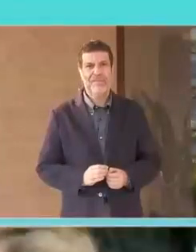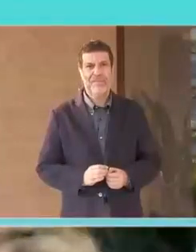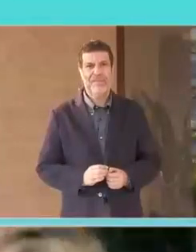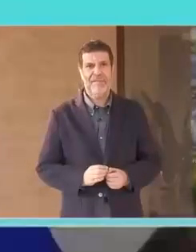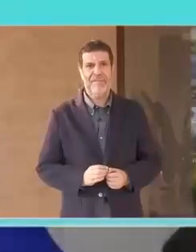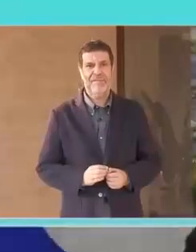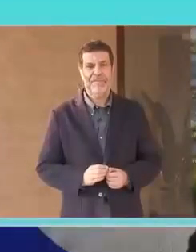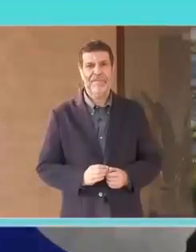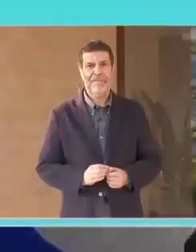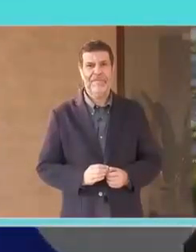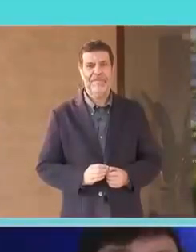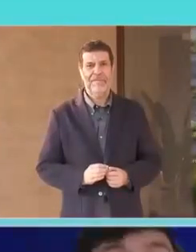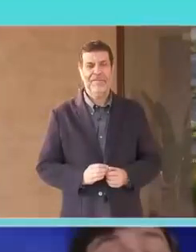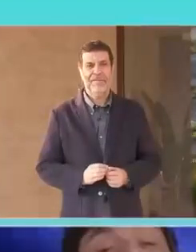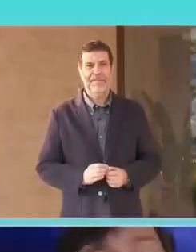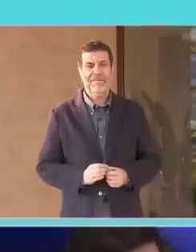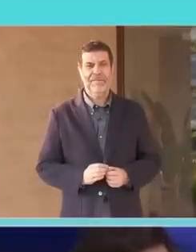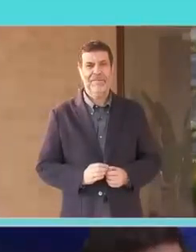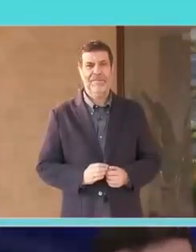con COVID-19.